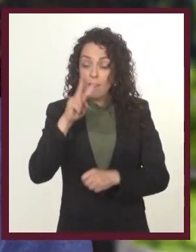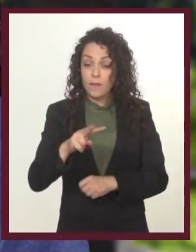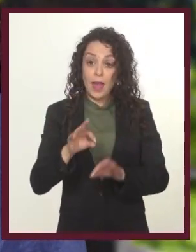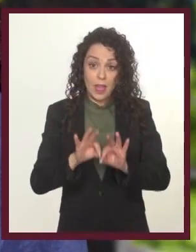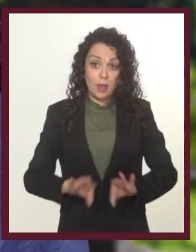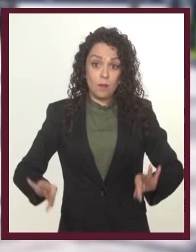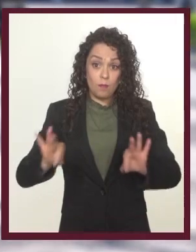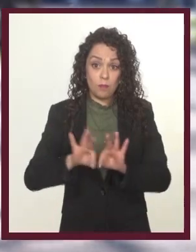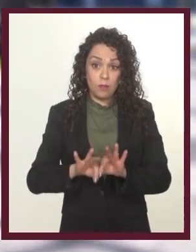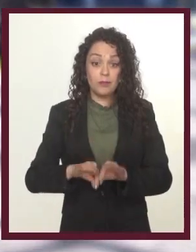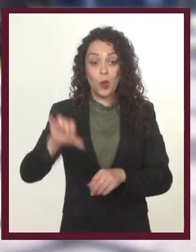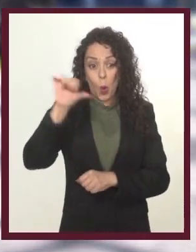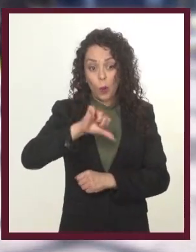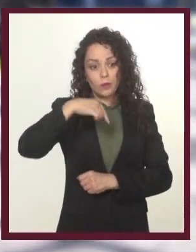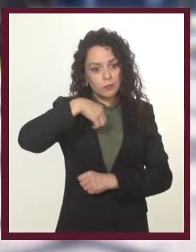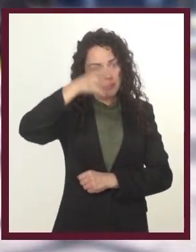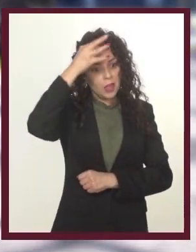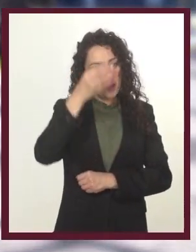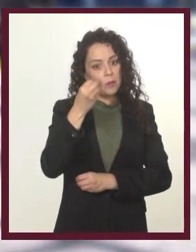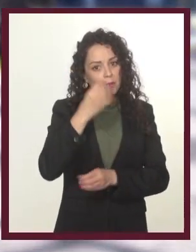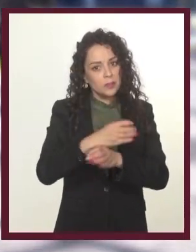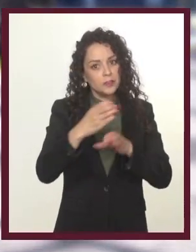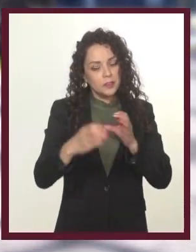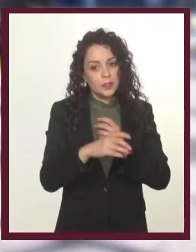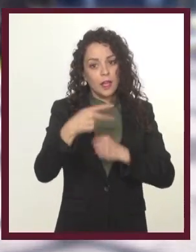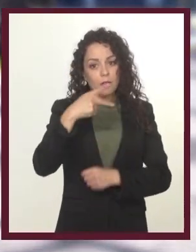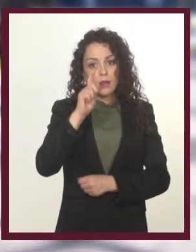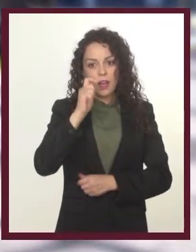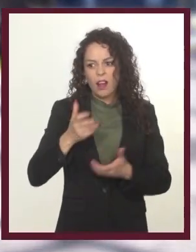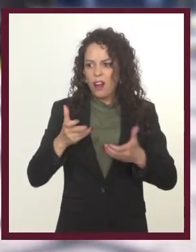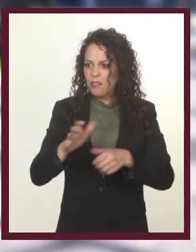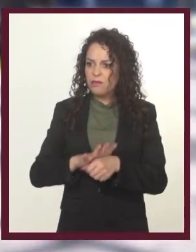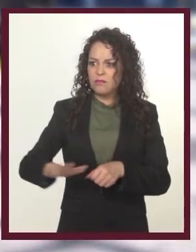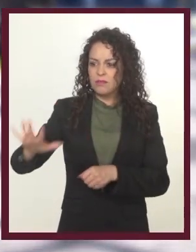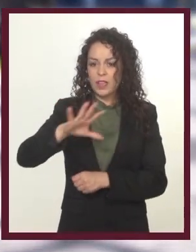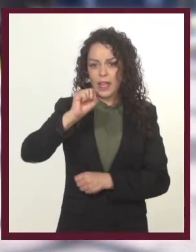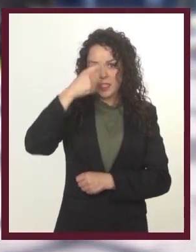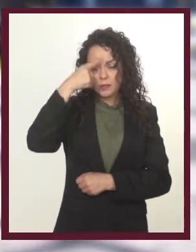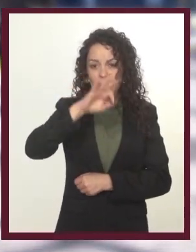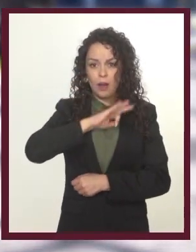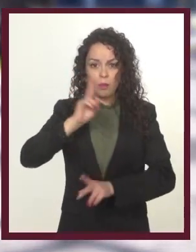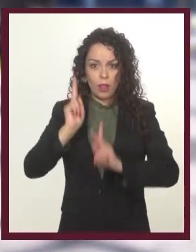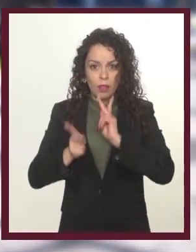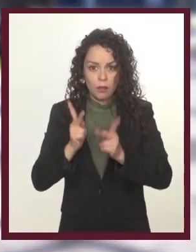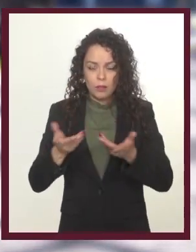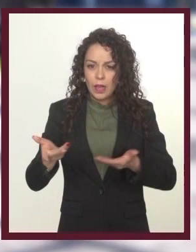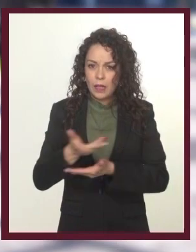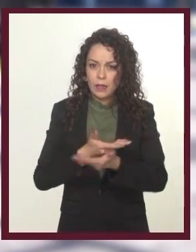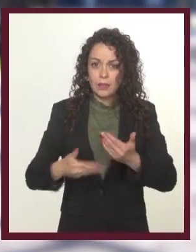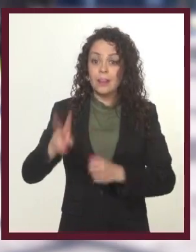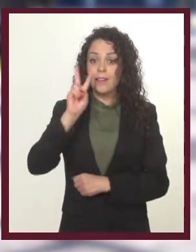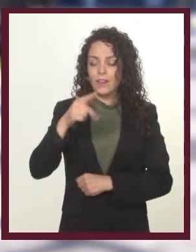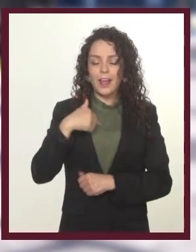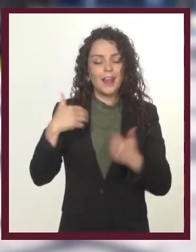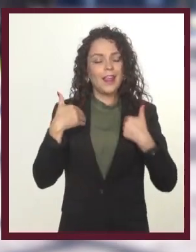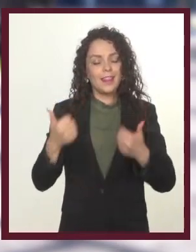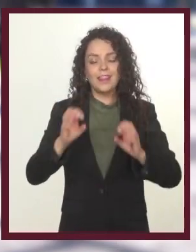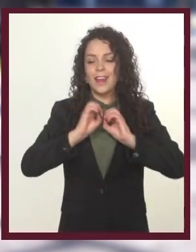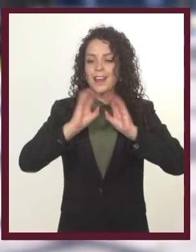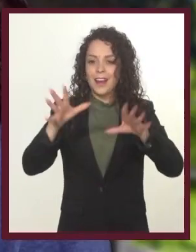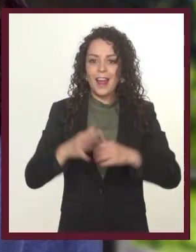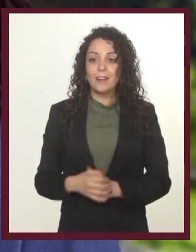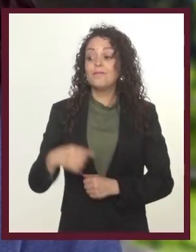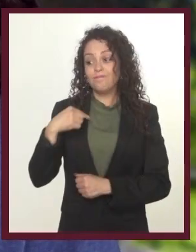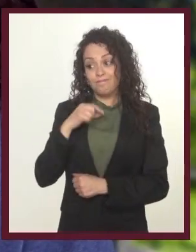importante. Creo que aprendí muchas cosas hoy, pero eso de que el espacio público es un espacio para dialogar y colaborar me quedó muy